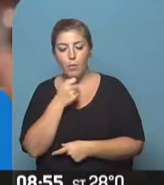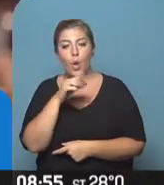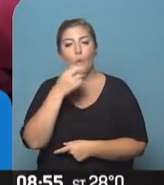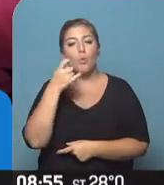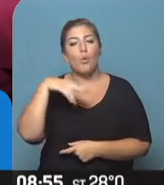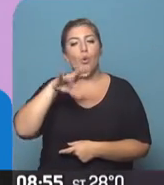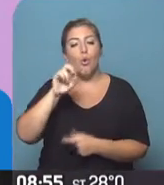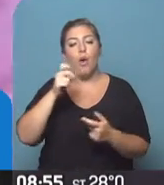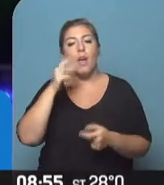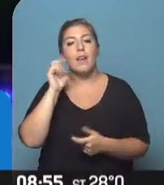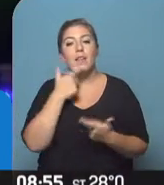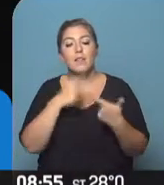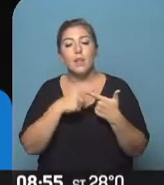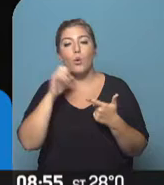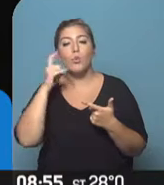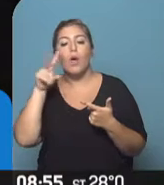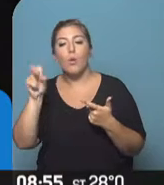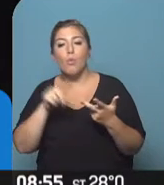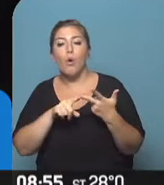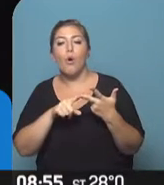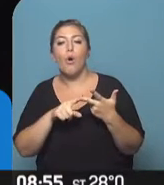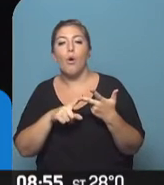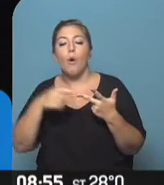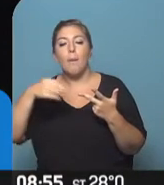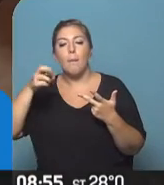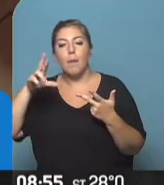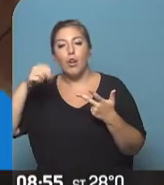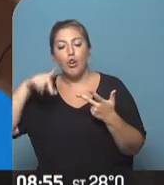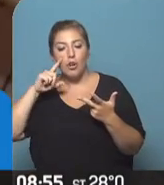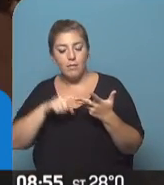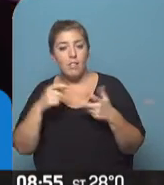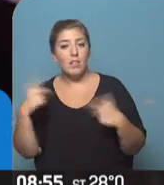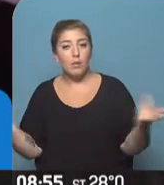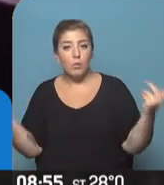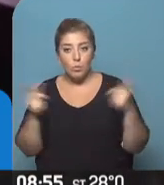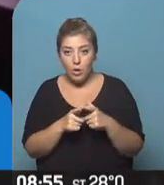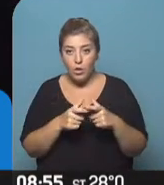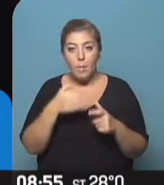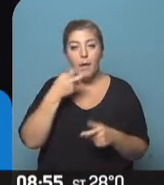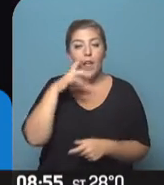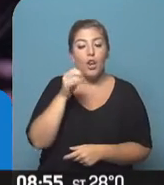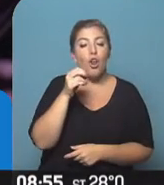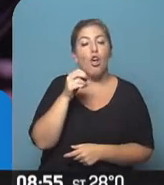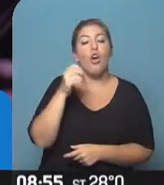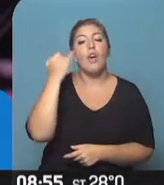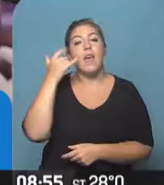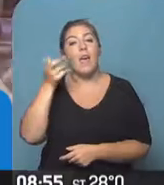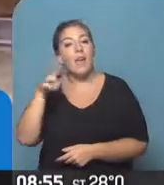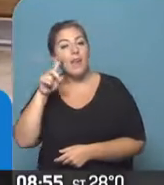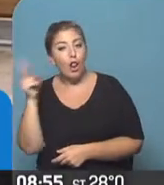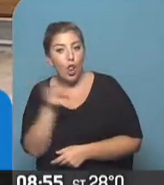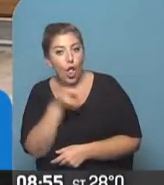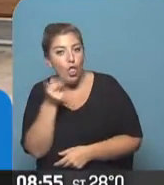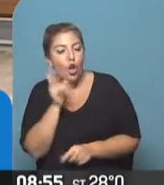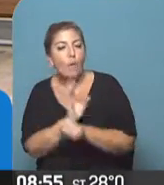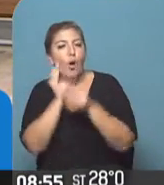Arias, como Gustavo Beitelman, como Néstor Marconi. Este encuentro de Mariano Loiacono y Pablo Agri con sus respectivas formaciones es un